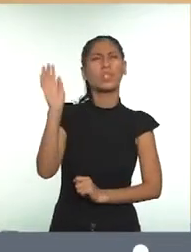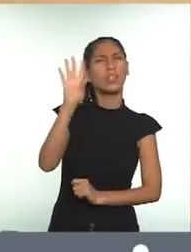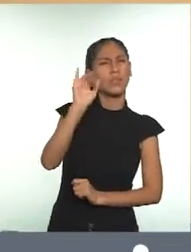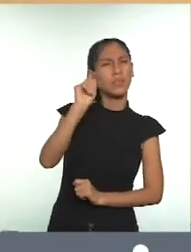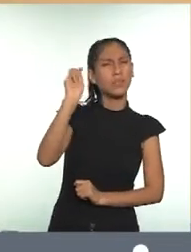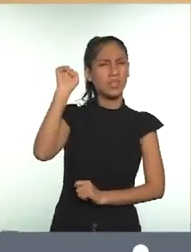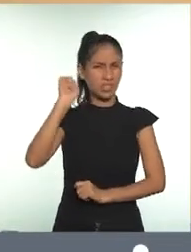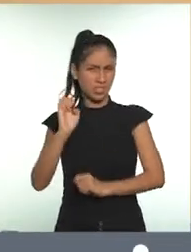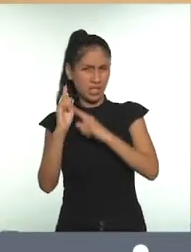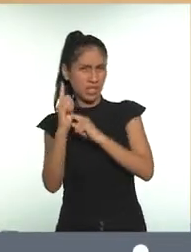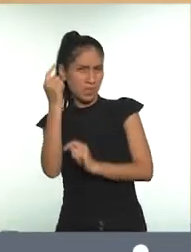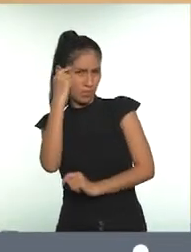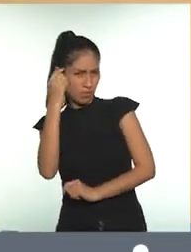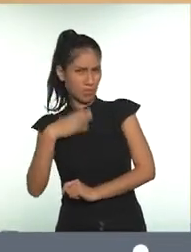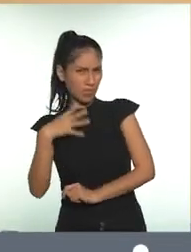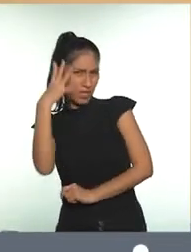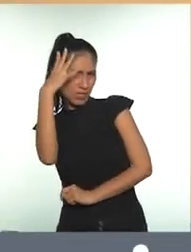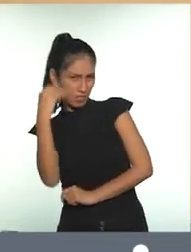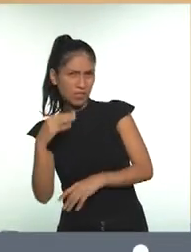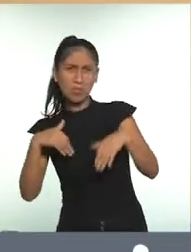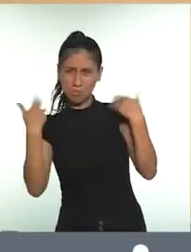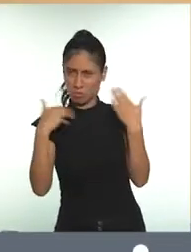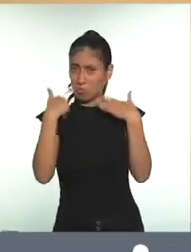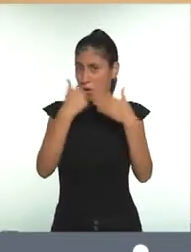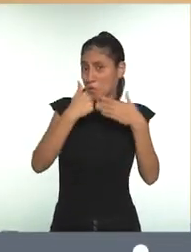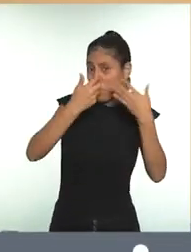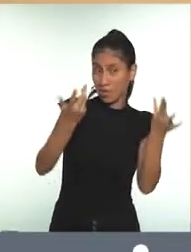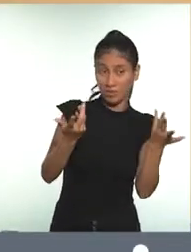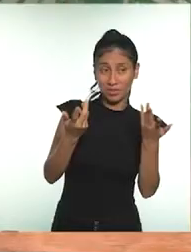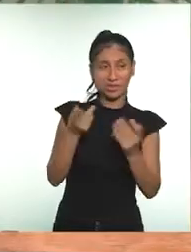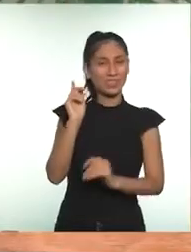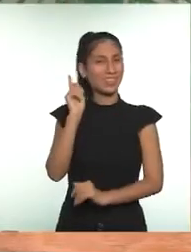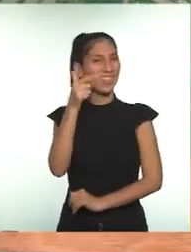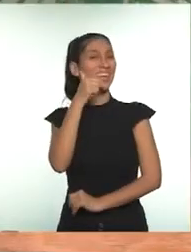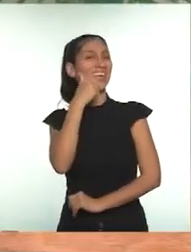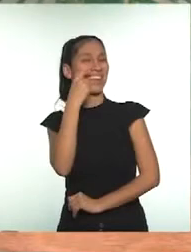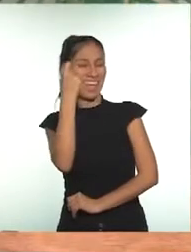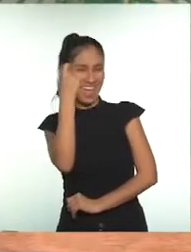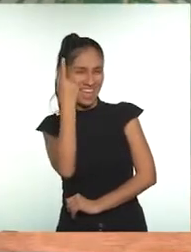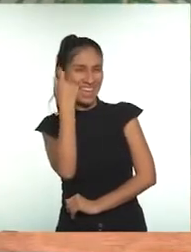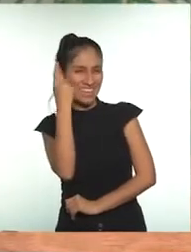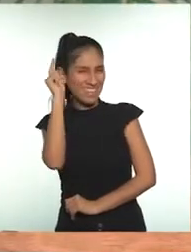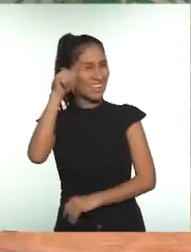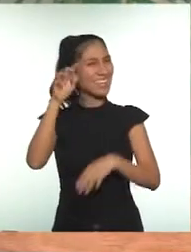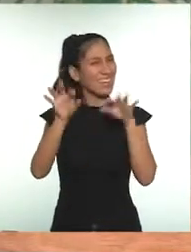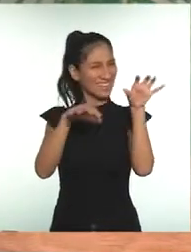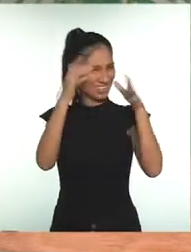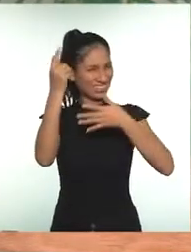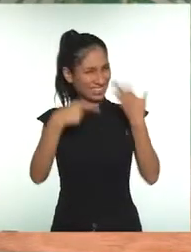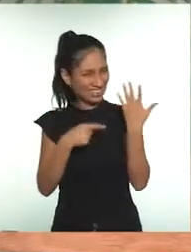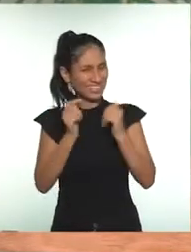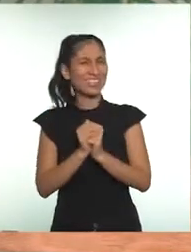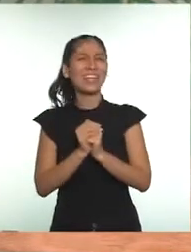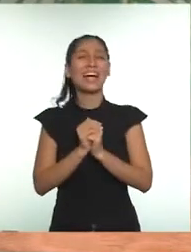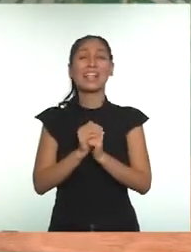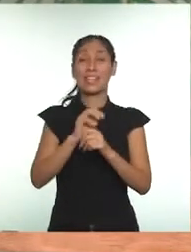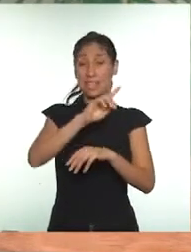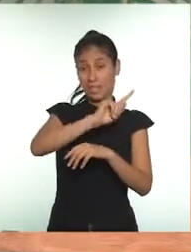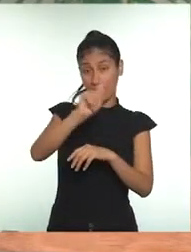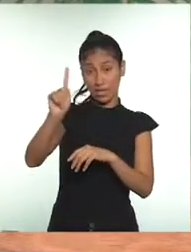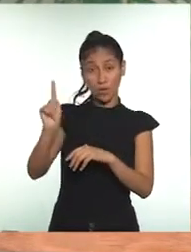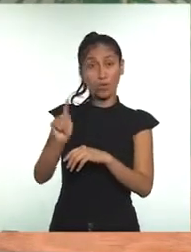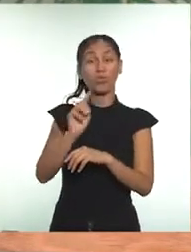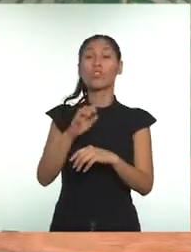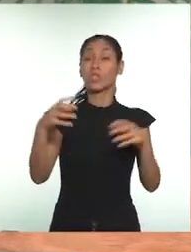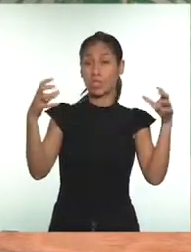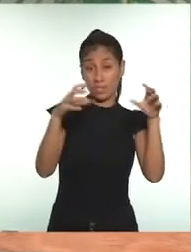Brigitte pensó que mi experiencia familiar podía ser interesante. Creo que ya entiendo lo que vamos a hacer. Interpretar los valores